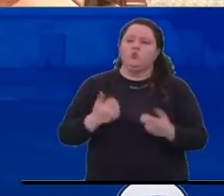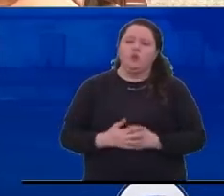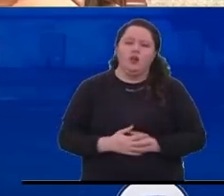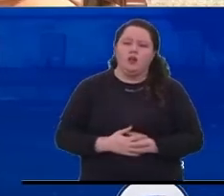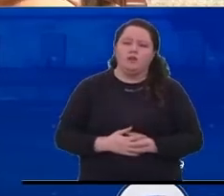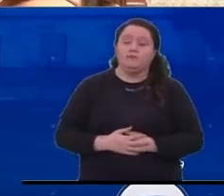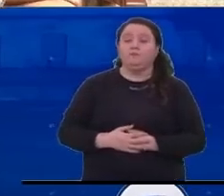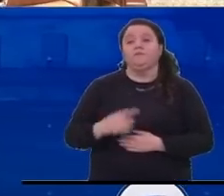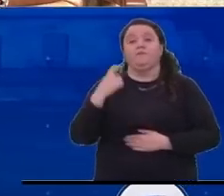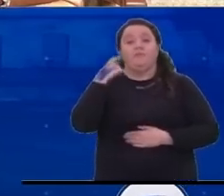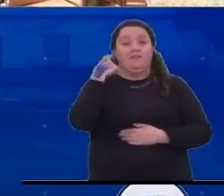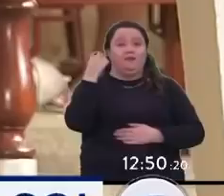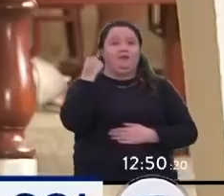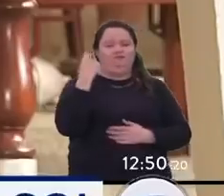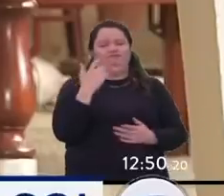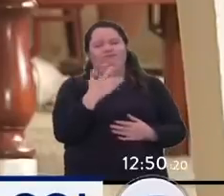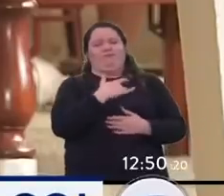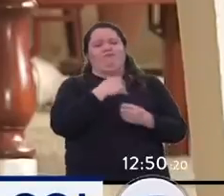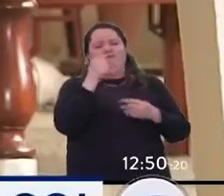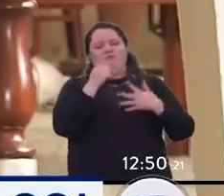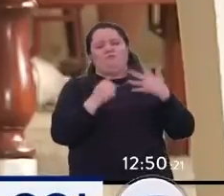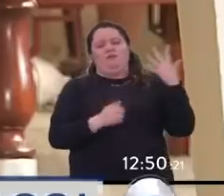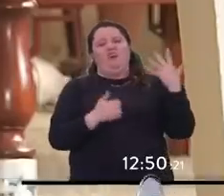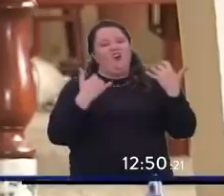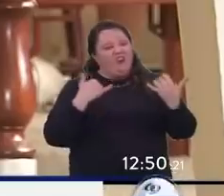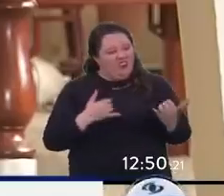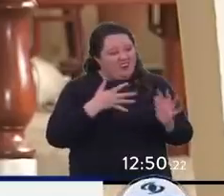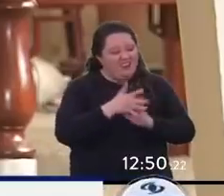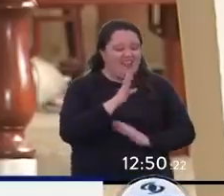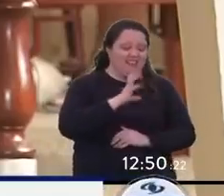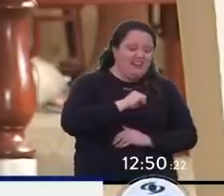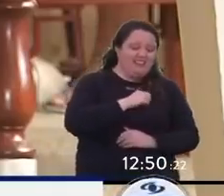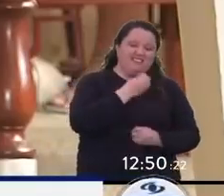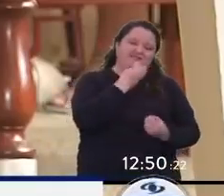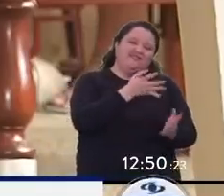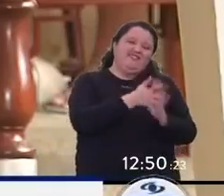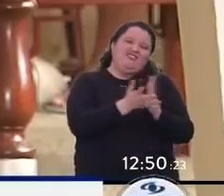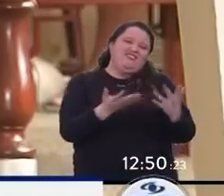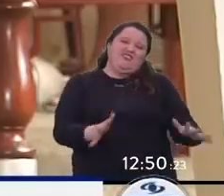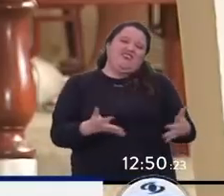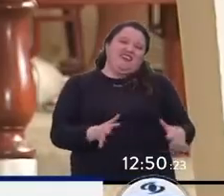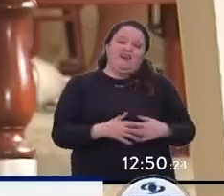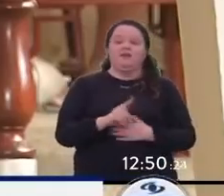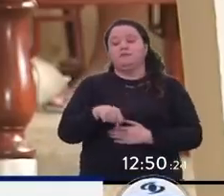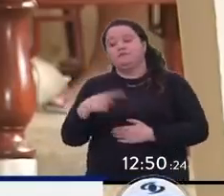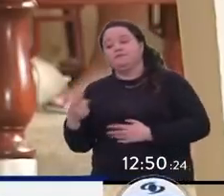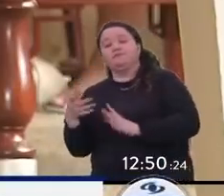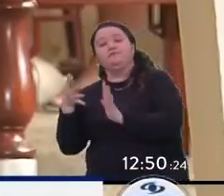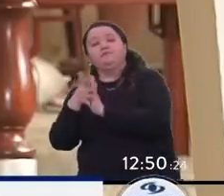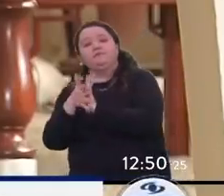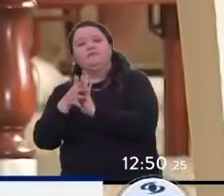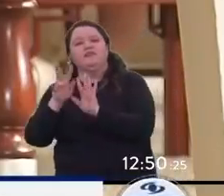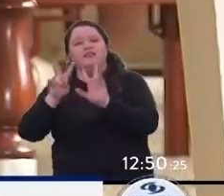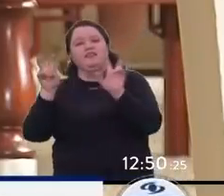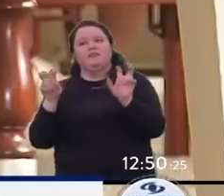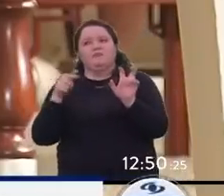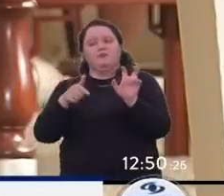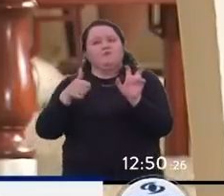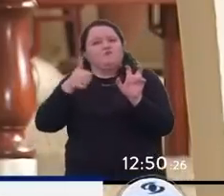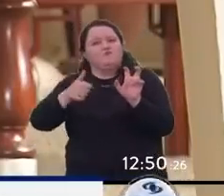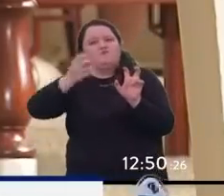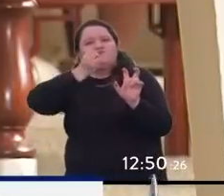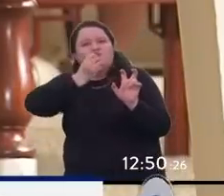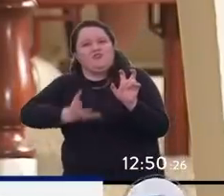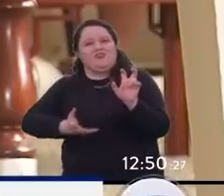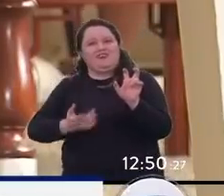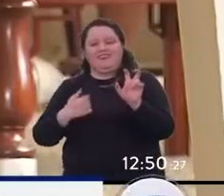Pues me marcaron muchas cosas, y no quisiera hablar hoy de las tristezas, ¿no? Quisiera más hablar de todo lo que fue bonito